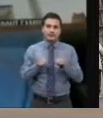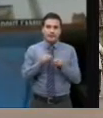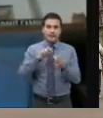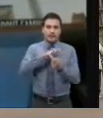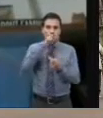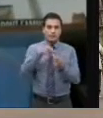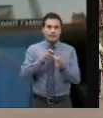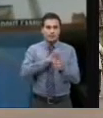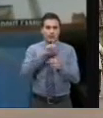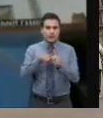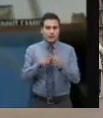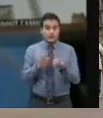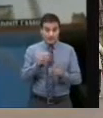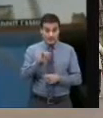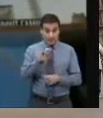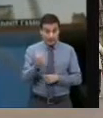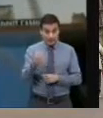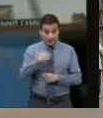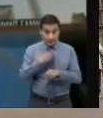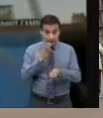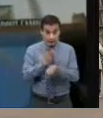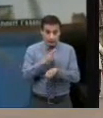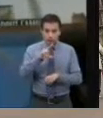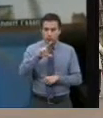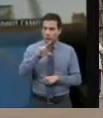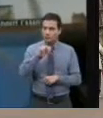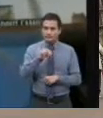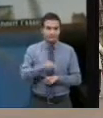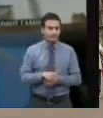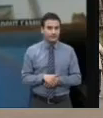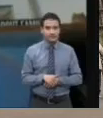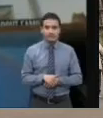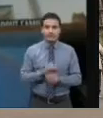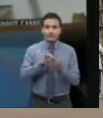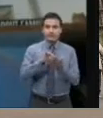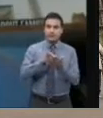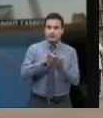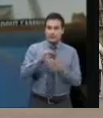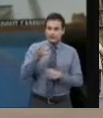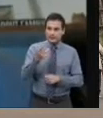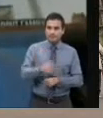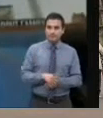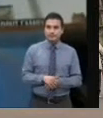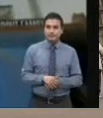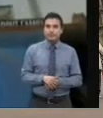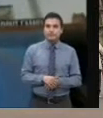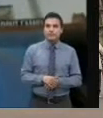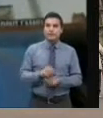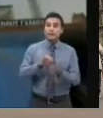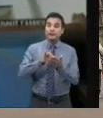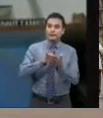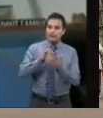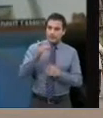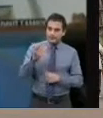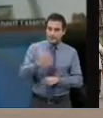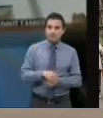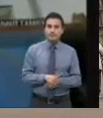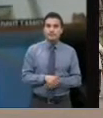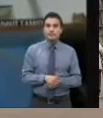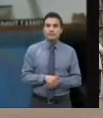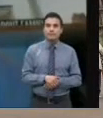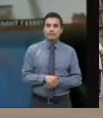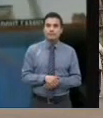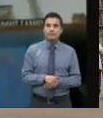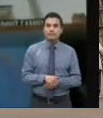Especializada, no el INE, a través de su Unidad Técnica de Fiscalización. Gracias. Por lo anterior, es ilógico, gracias, que la unidad, diputado, hable de